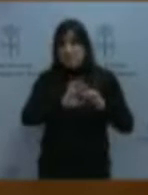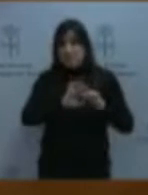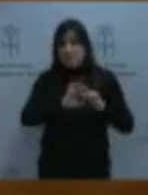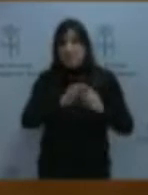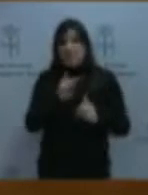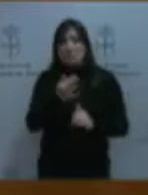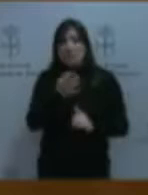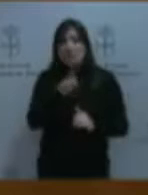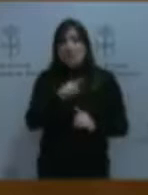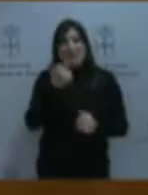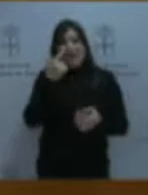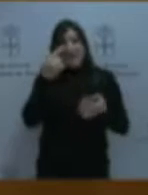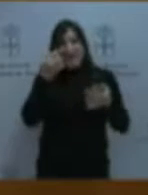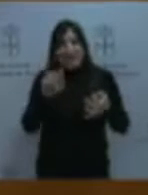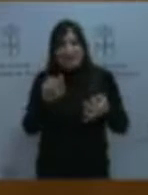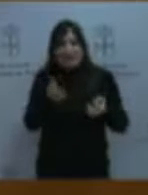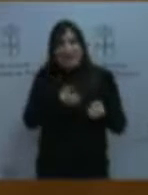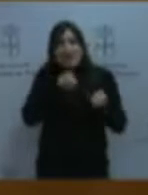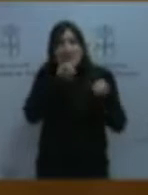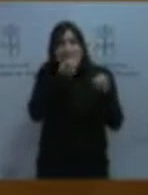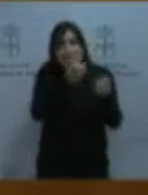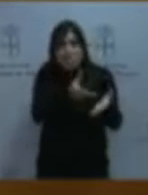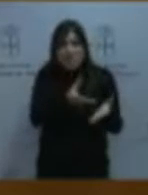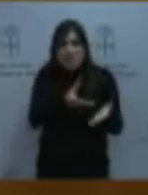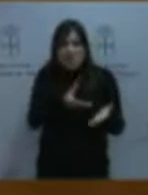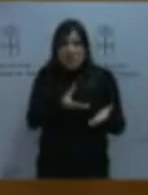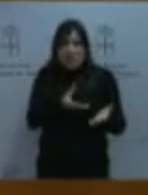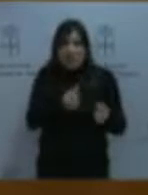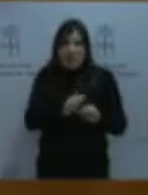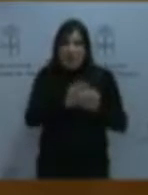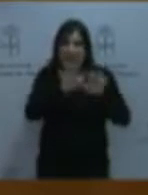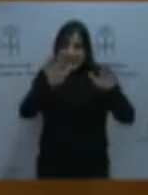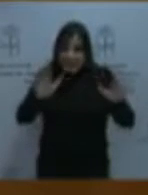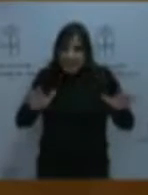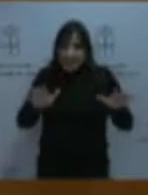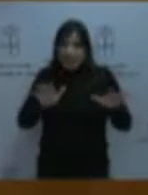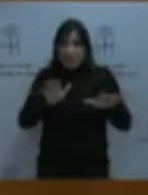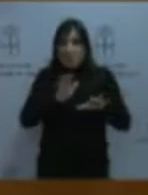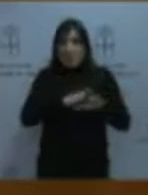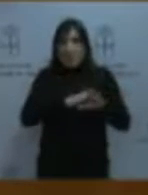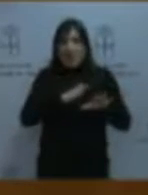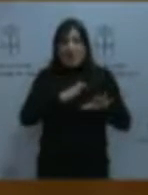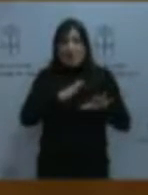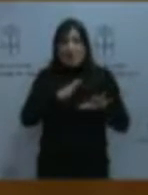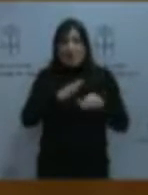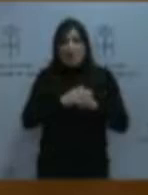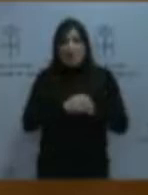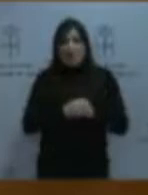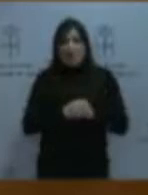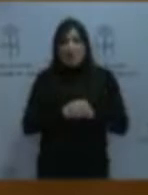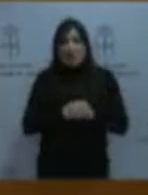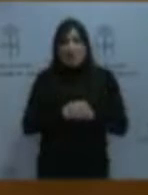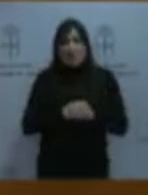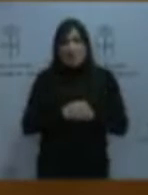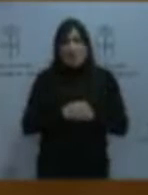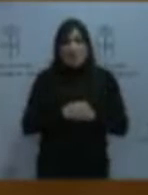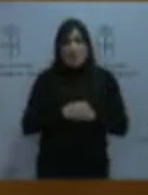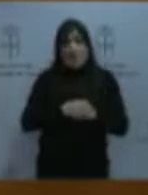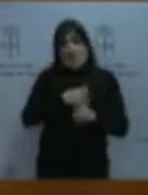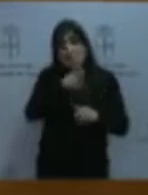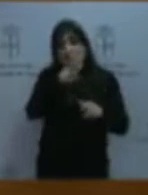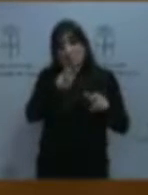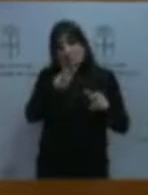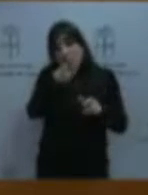a Nidia a esas partes que decía antes de la sociedad rural asturiana que güey tan